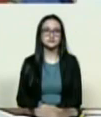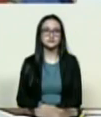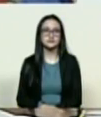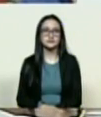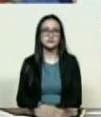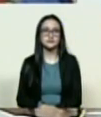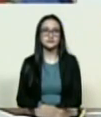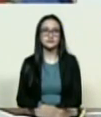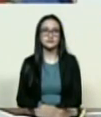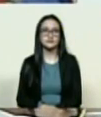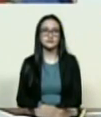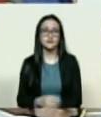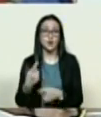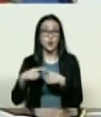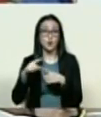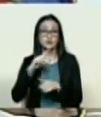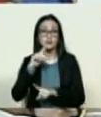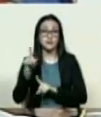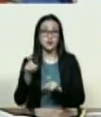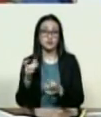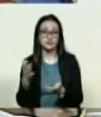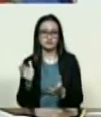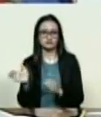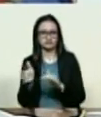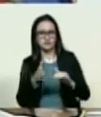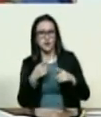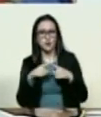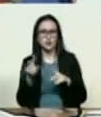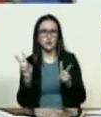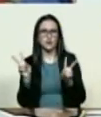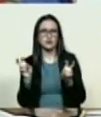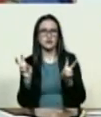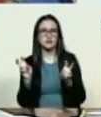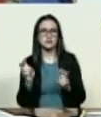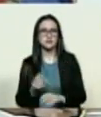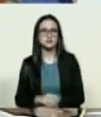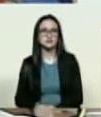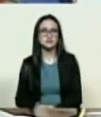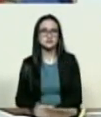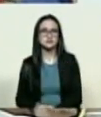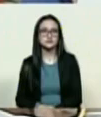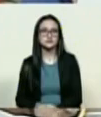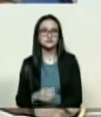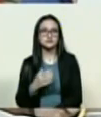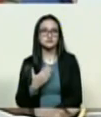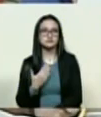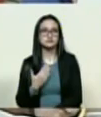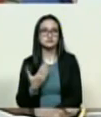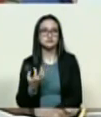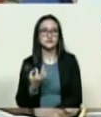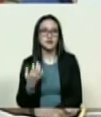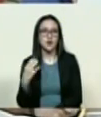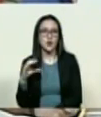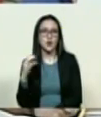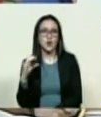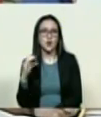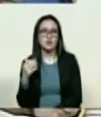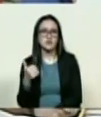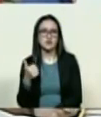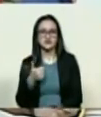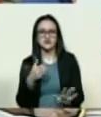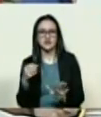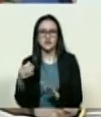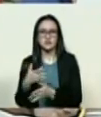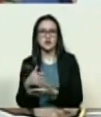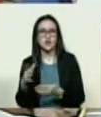las otras preguntas, no son del tema, en verdad, pero de Colombia sabemos. 600 millones de dólares en la